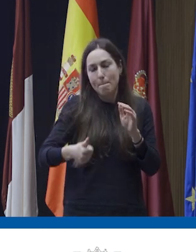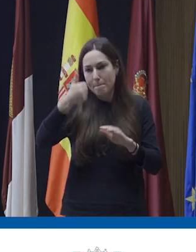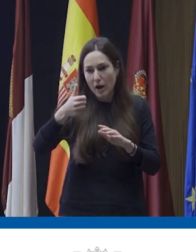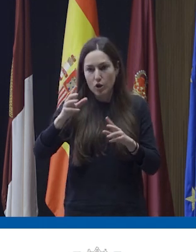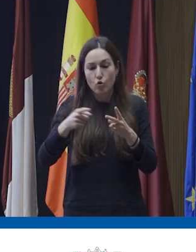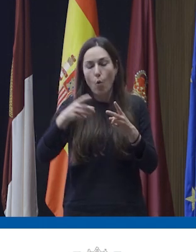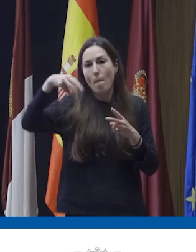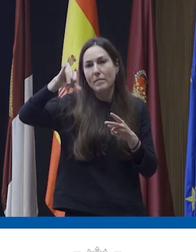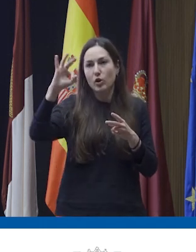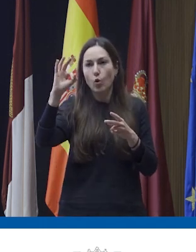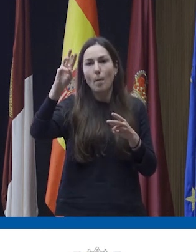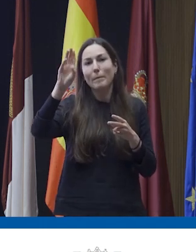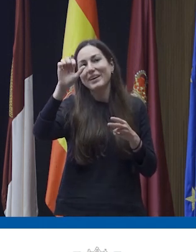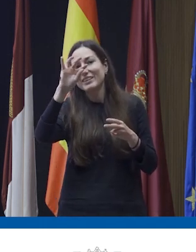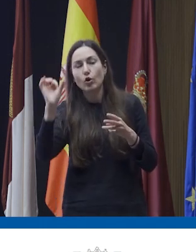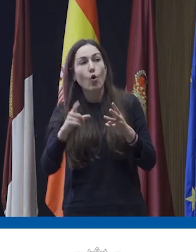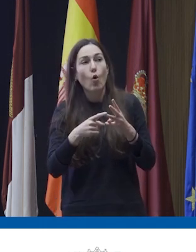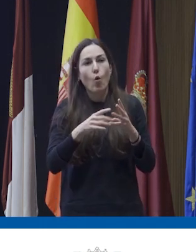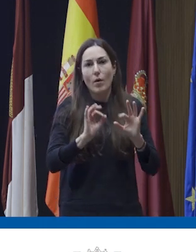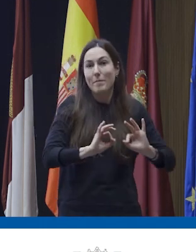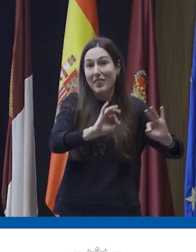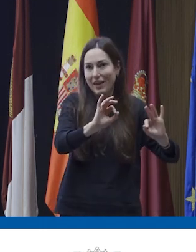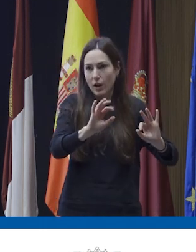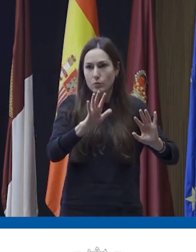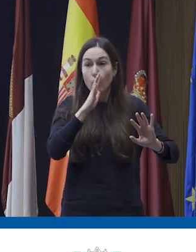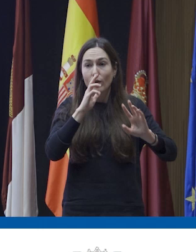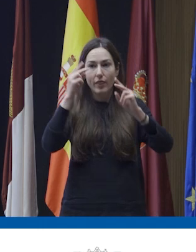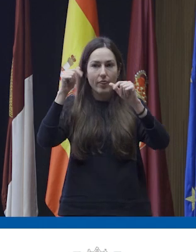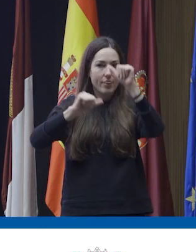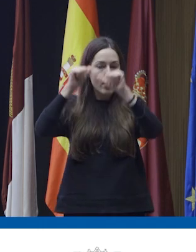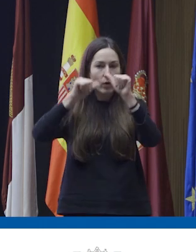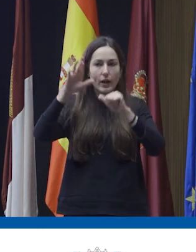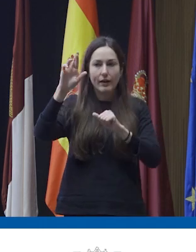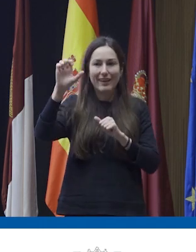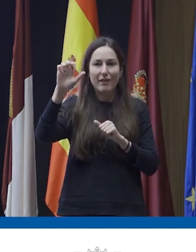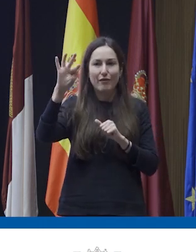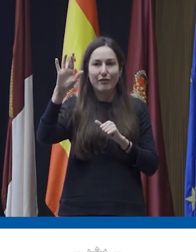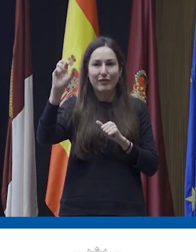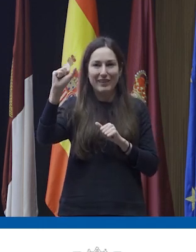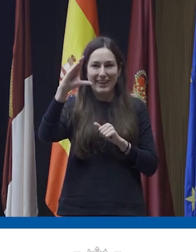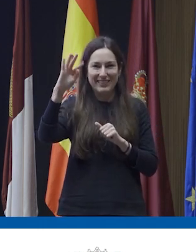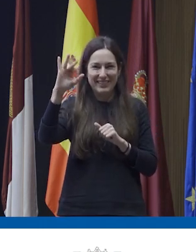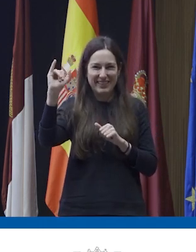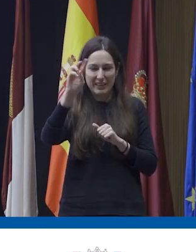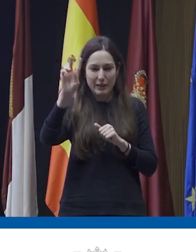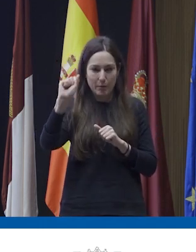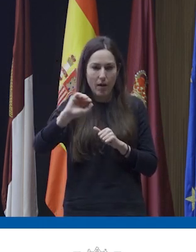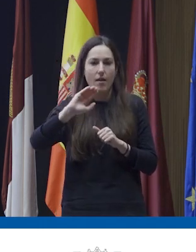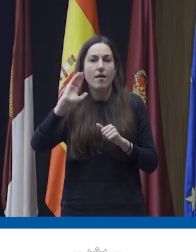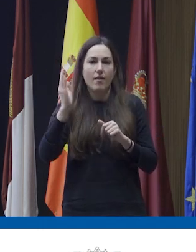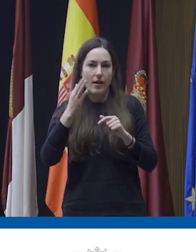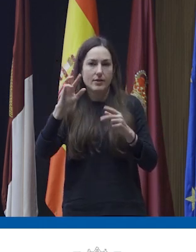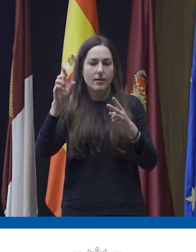tenemos fórmulas especiales que se utilizan en pacientes que han sido operados de cirugía refractiva, como láser, PRK, queratotomía